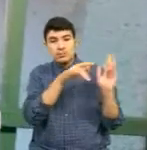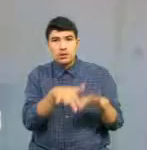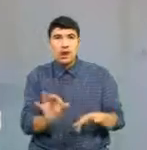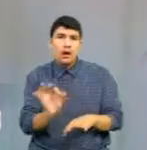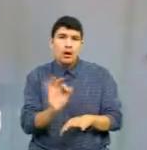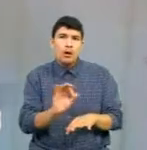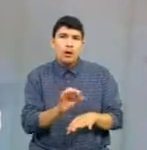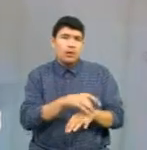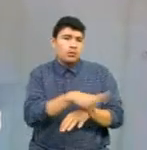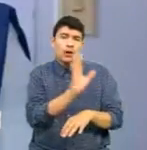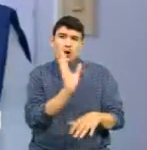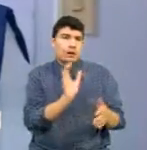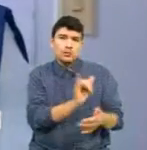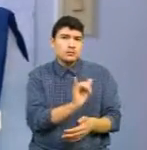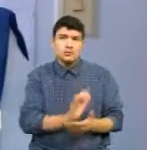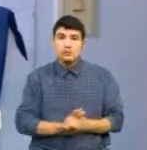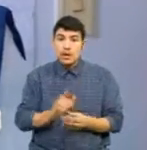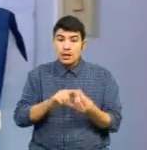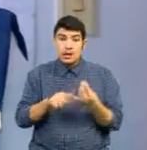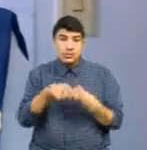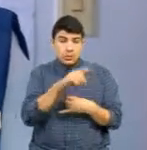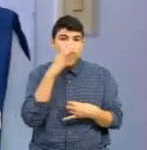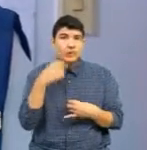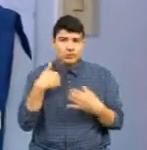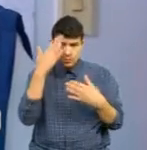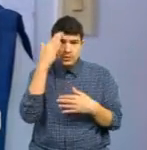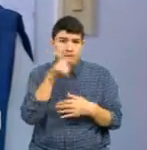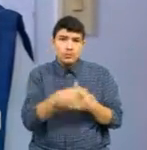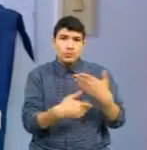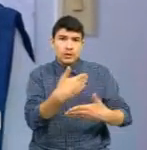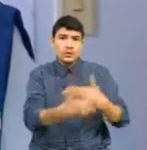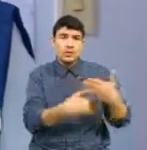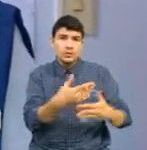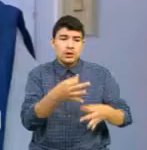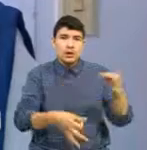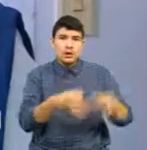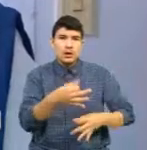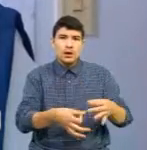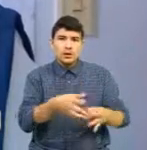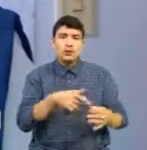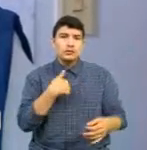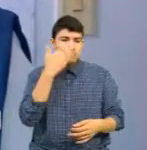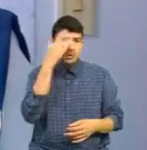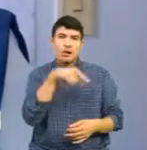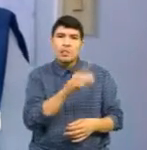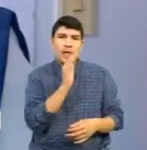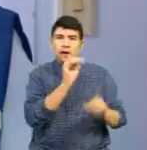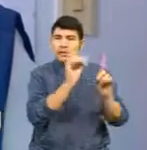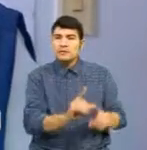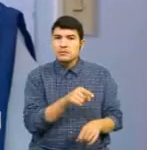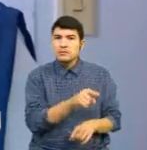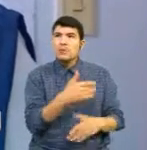se archiva el caso para el caso del señor yo sé que actualmente ese proceso está en la inspección la inspección yo sé que no ha definido nada